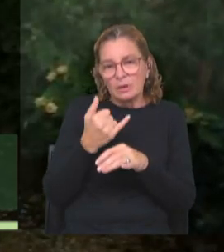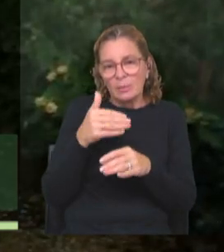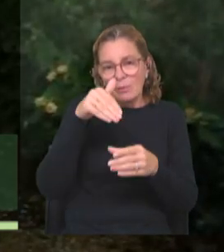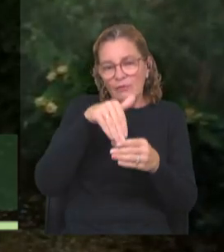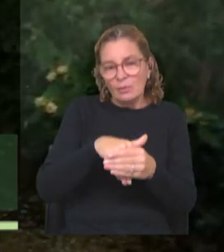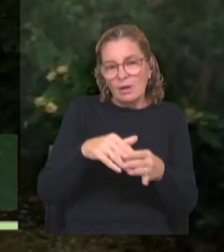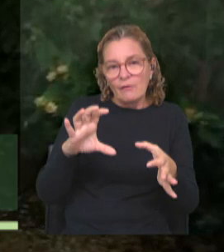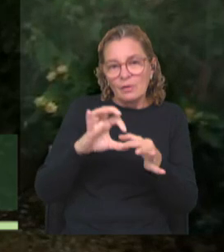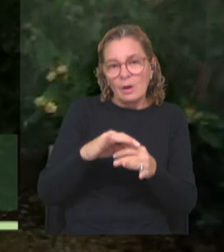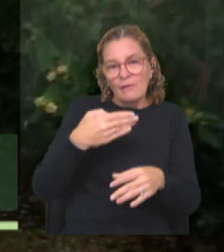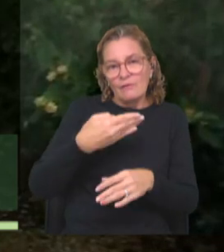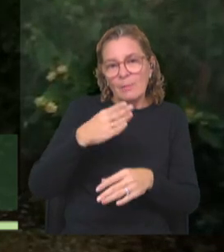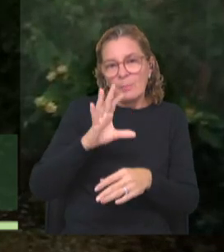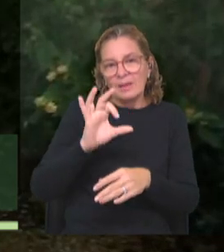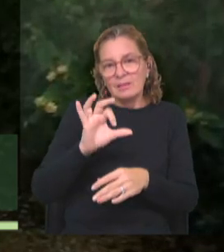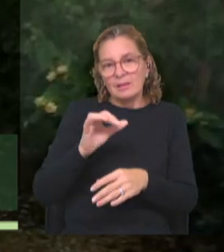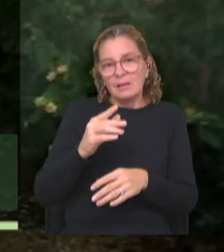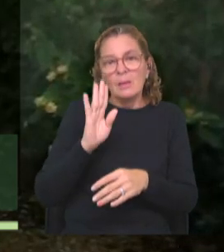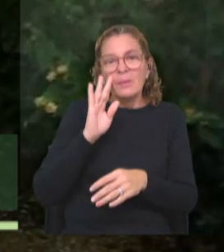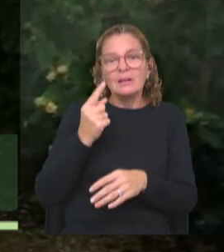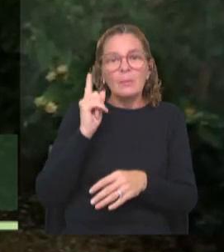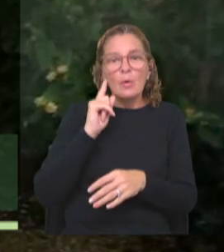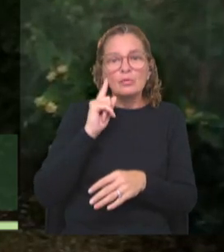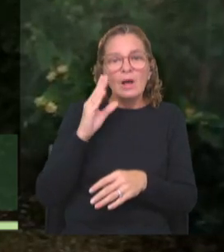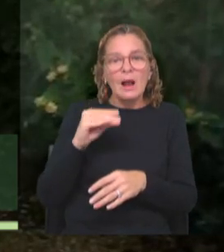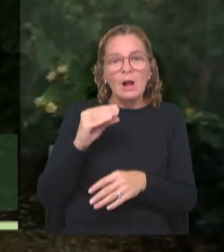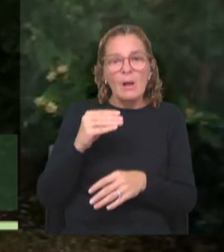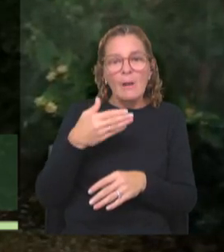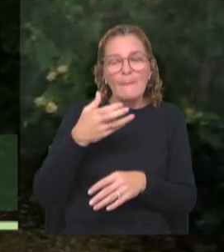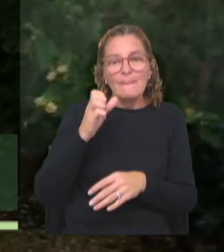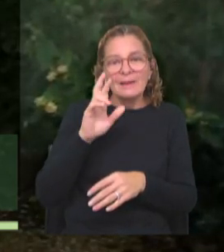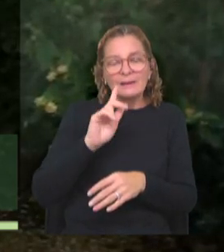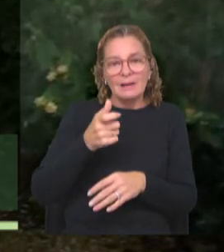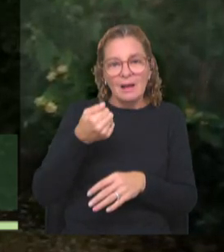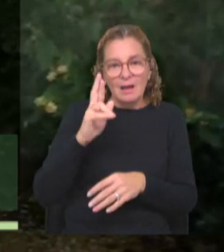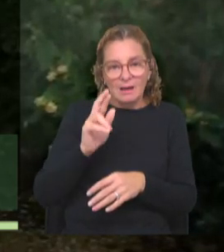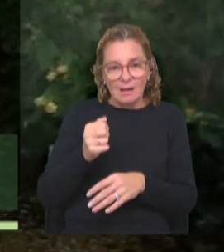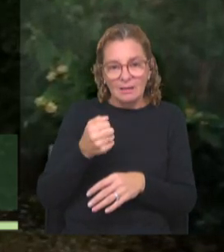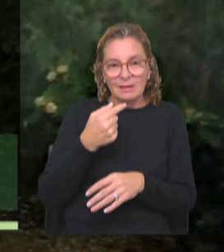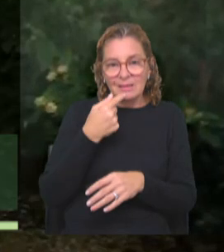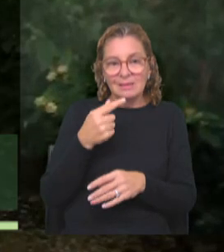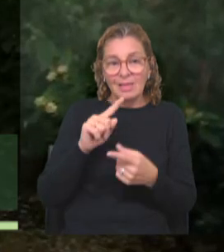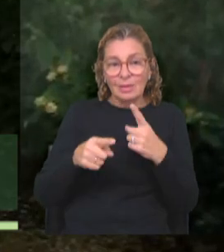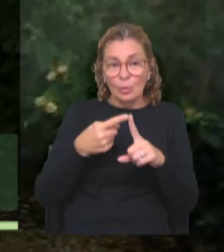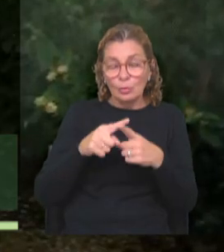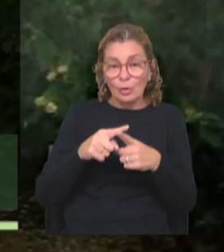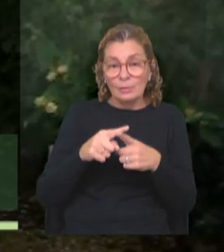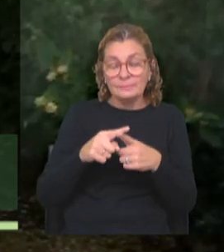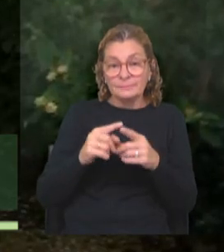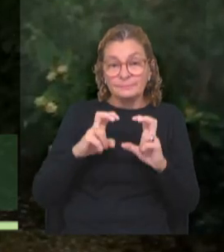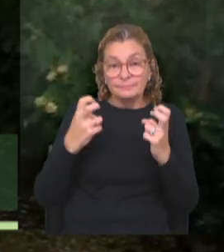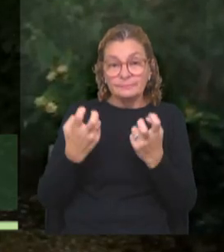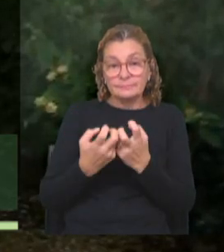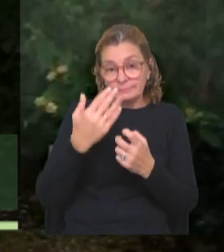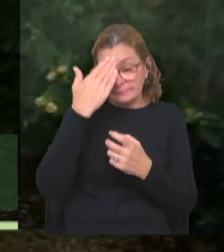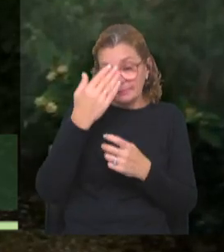plebiscito vinculado a la seguridad social. Si les parece, vamos a escuchar ahora a Mario Vergara, que a propósito de esta discusión en el plenario del Frente Amplio